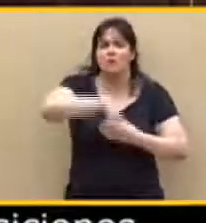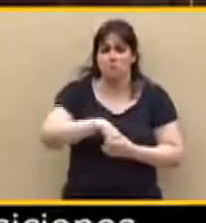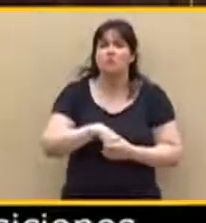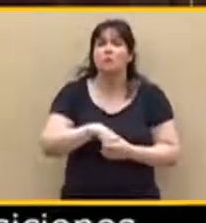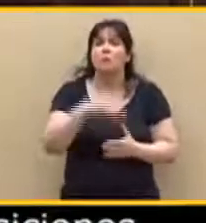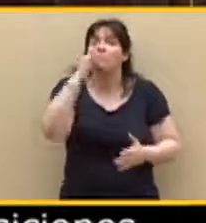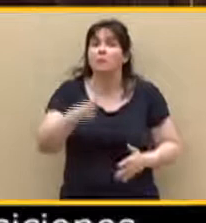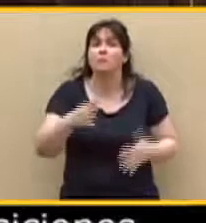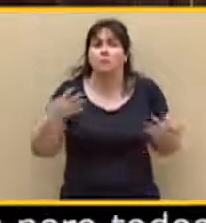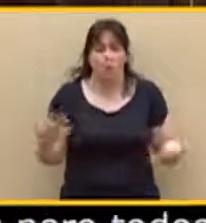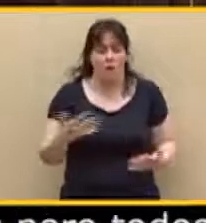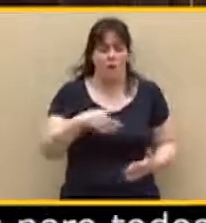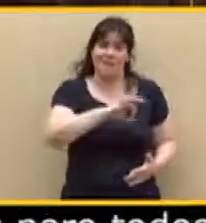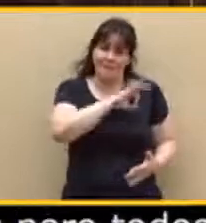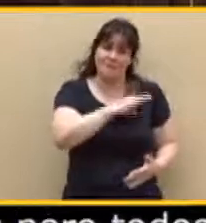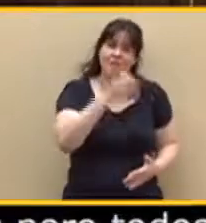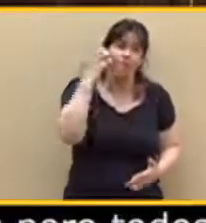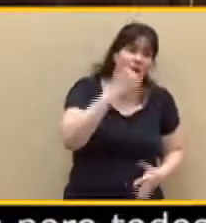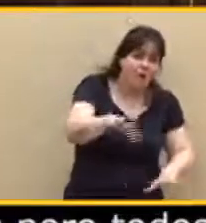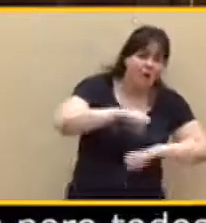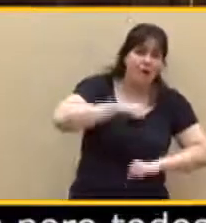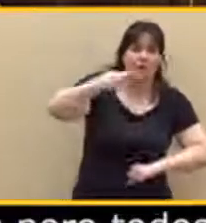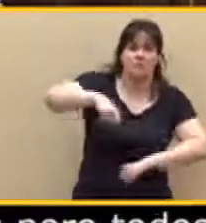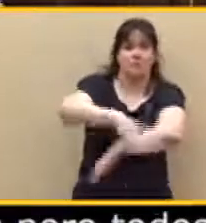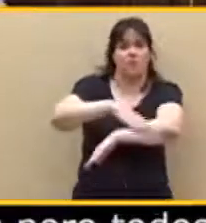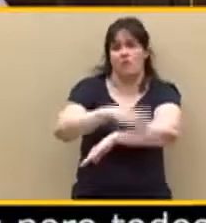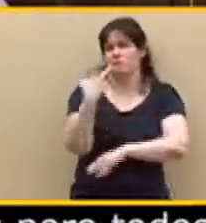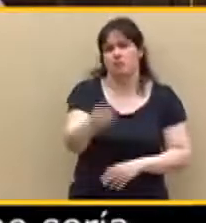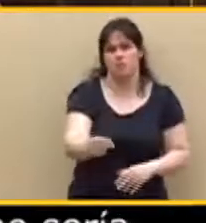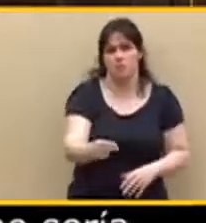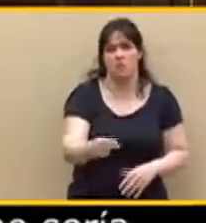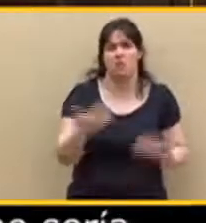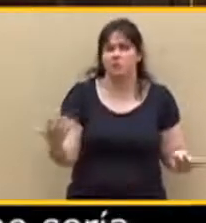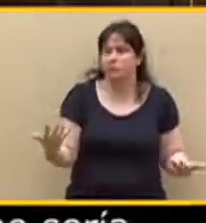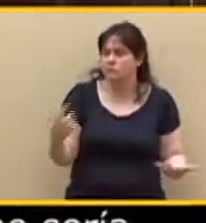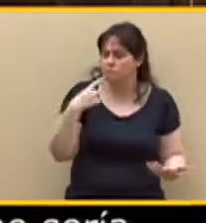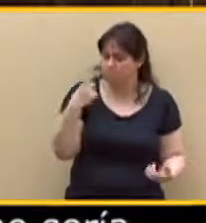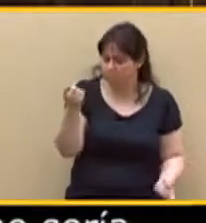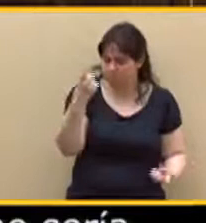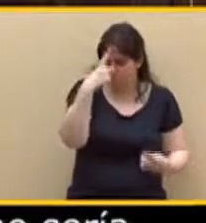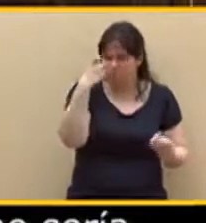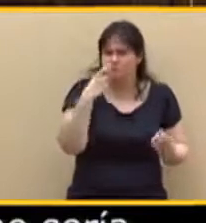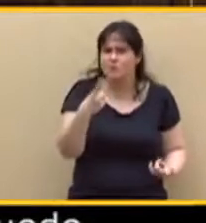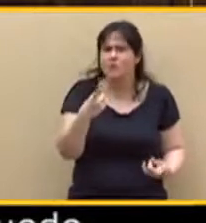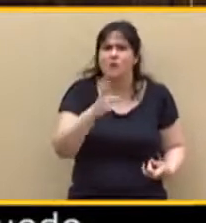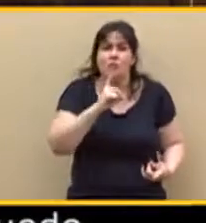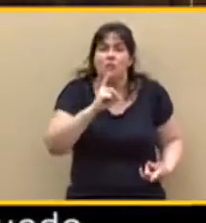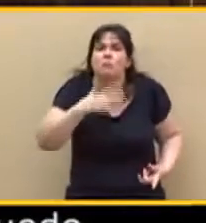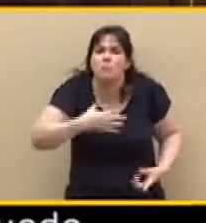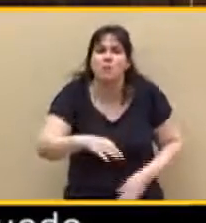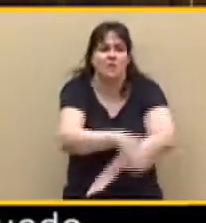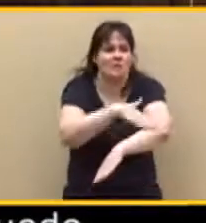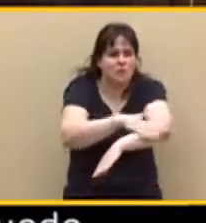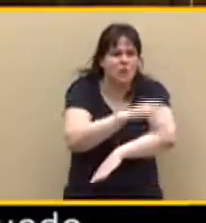no sería presidente del Gobierno. Y entonces, alguien puede preguntarse cómo ha ocurrido que el Partido Popular termine ocupando la bancada